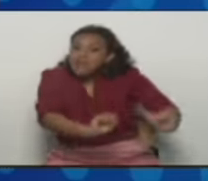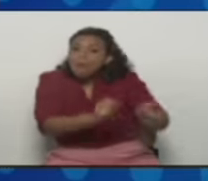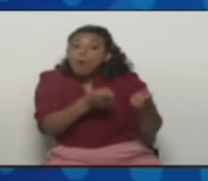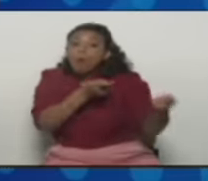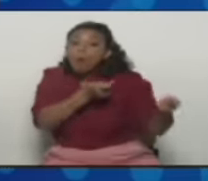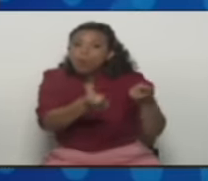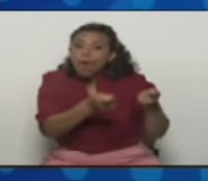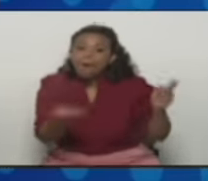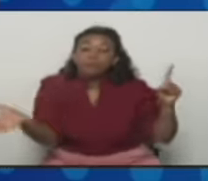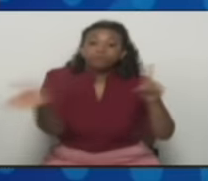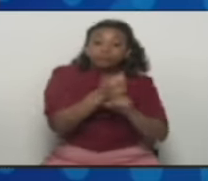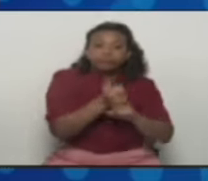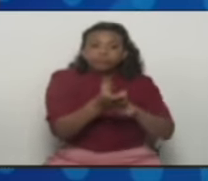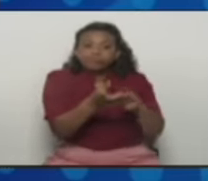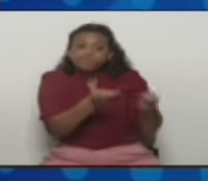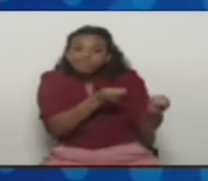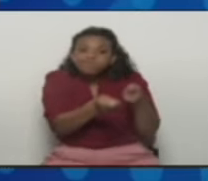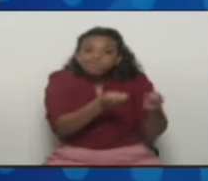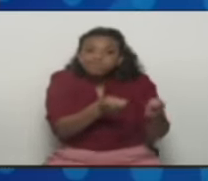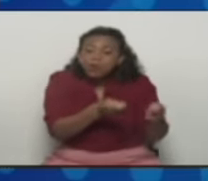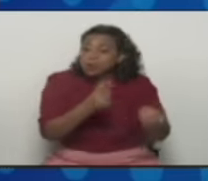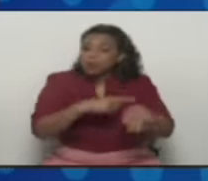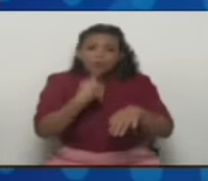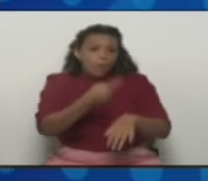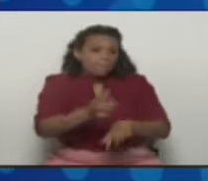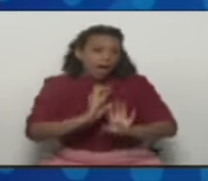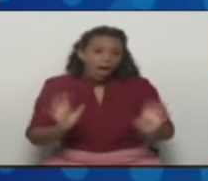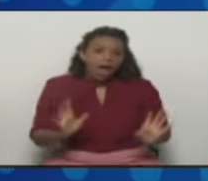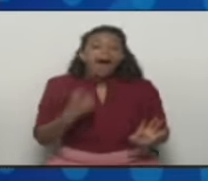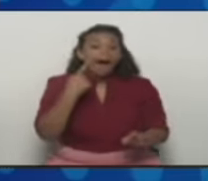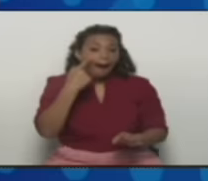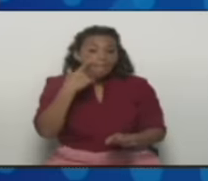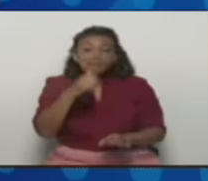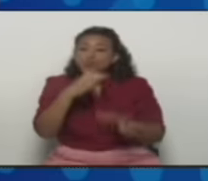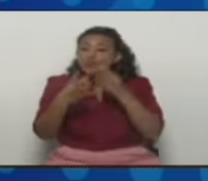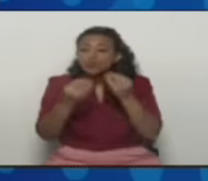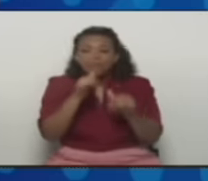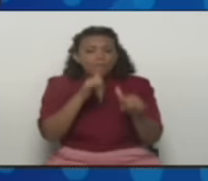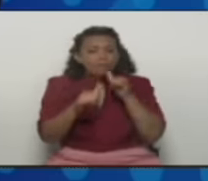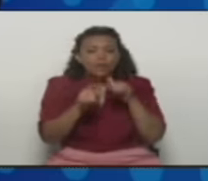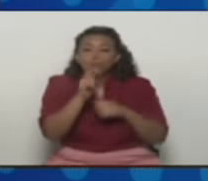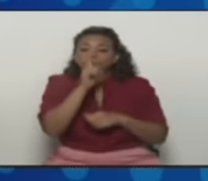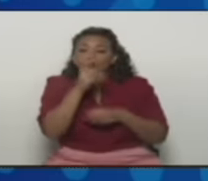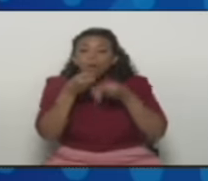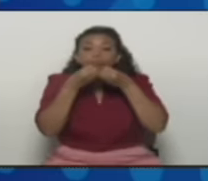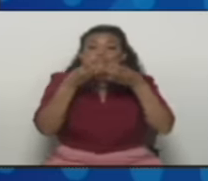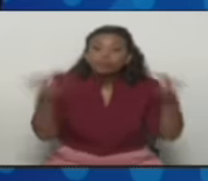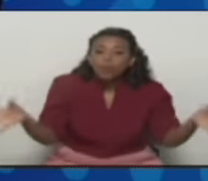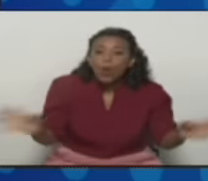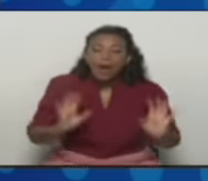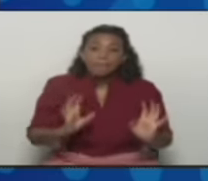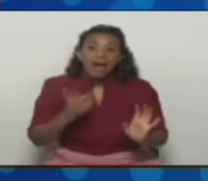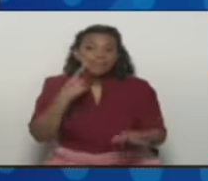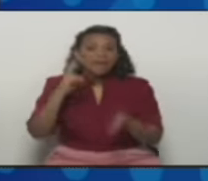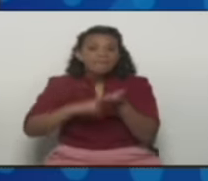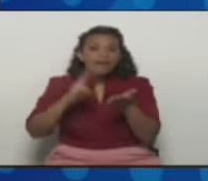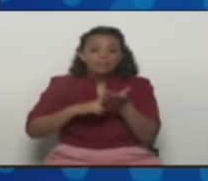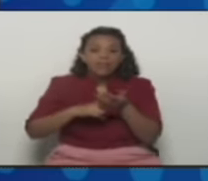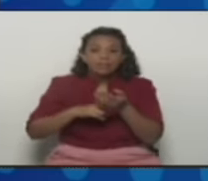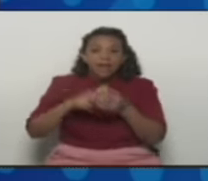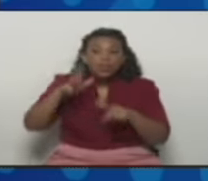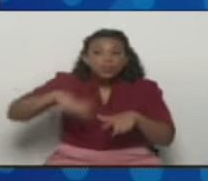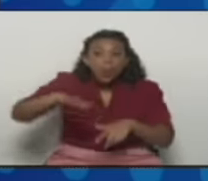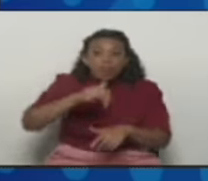evitamos, lo evitamos. No digo más porque nosotros tenemos fuentes informativas y si yo digo una palabra de más se puede develar una de las fuentes que